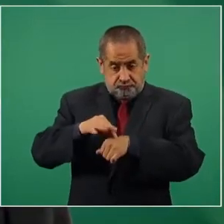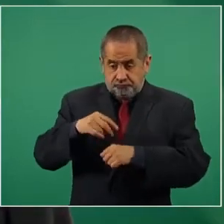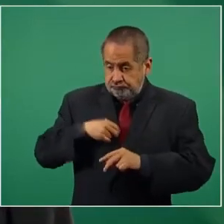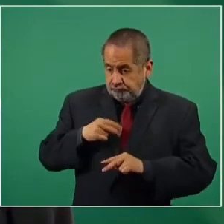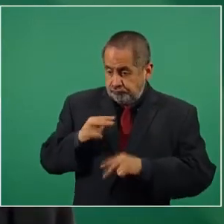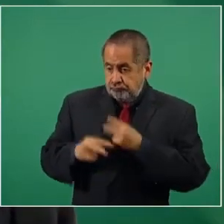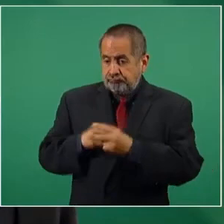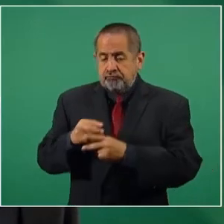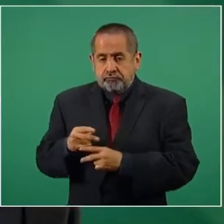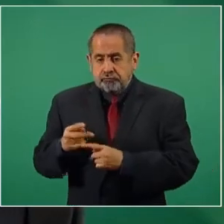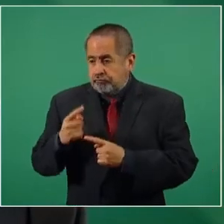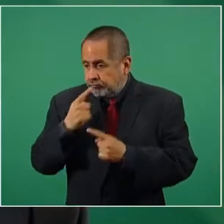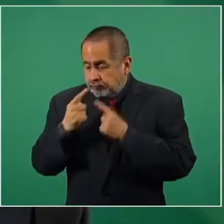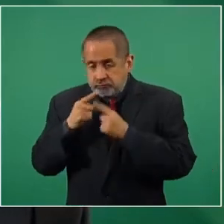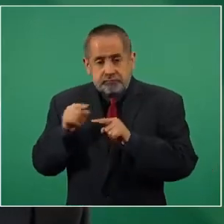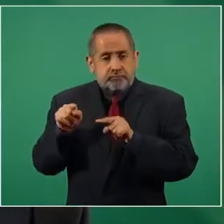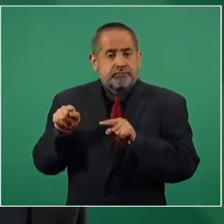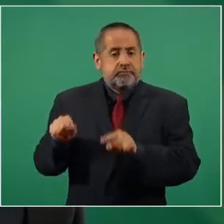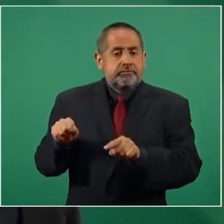que hay